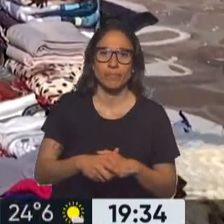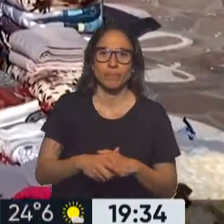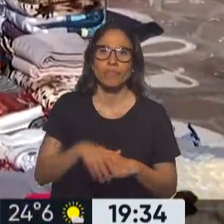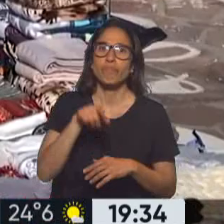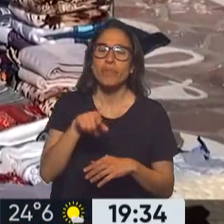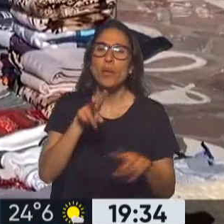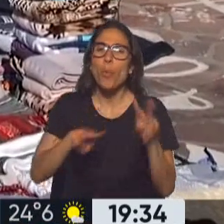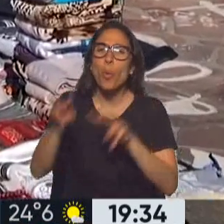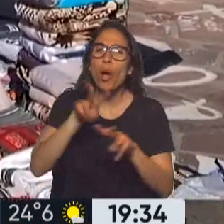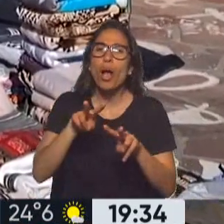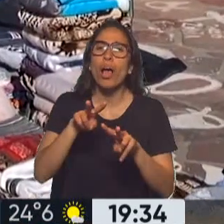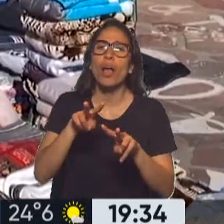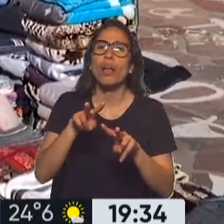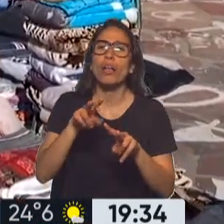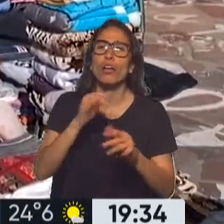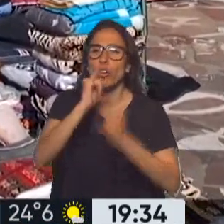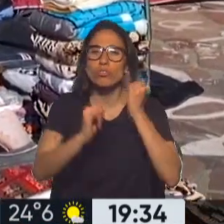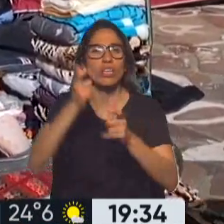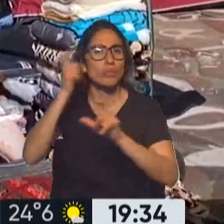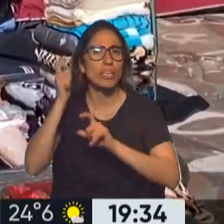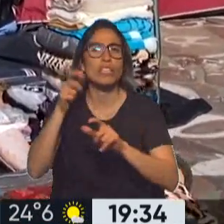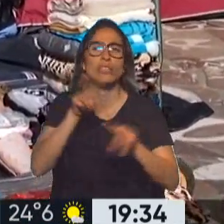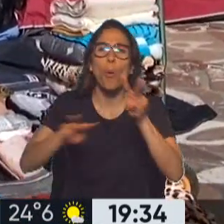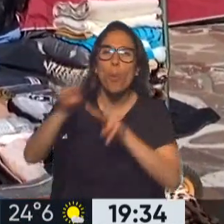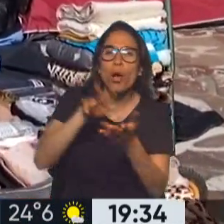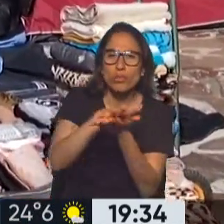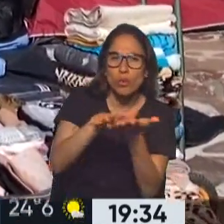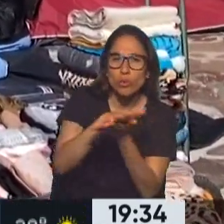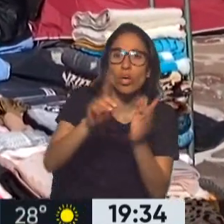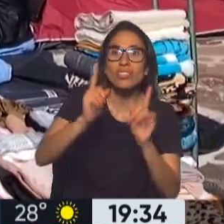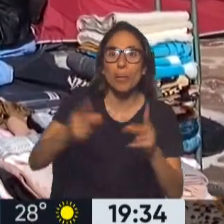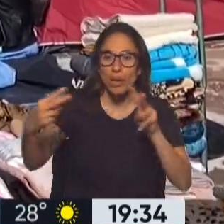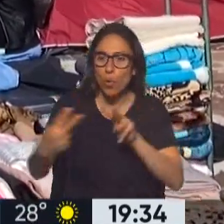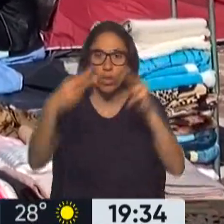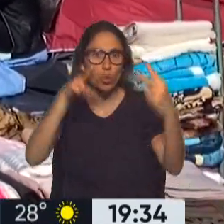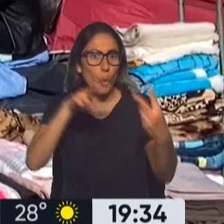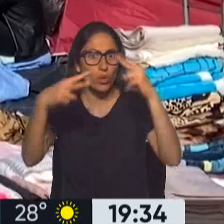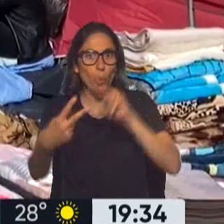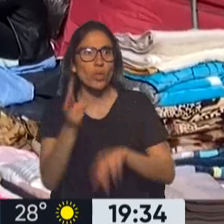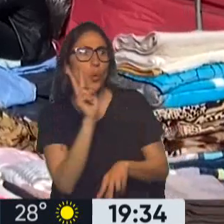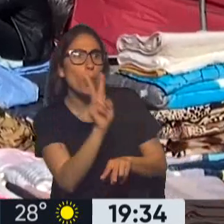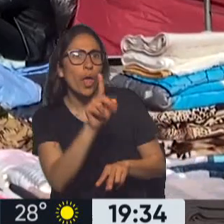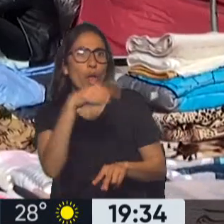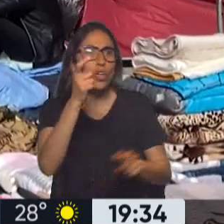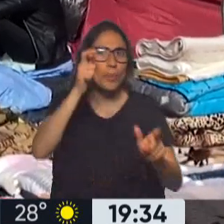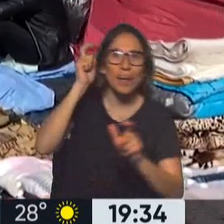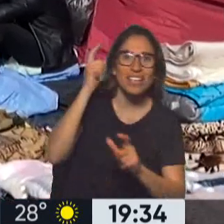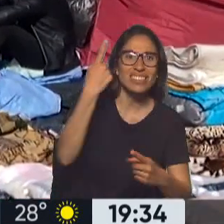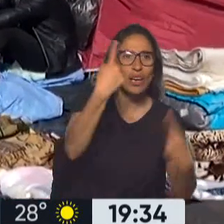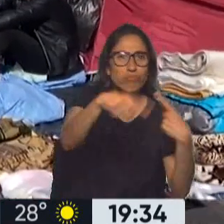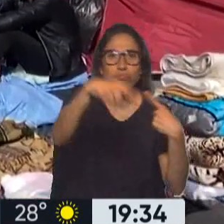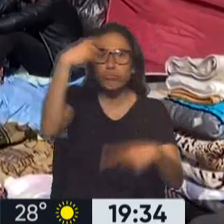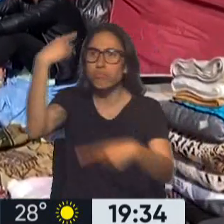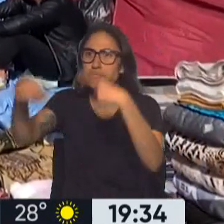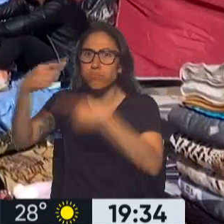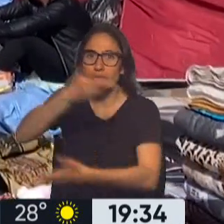el compartir, el encontrarse y el conocer otras realidades también es bueno para las compañeras de los barrios. Que es un lugar en